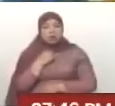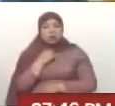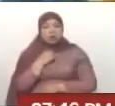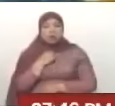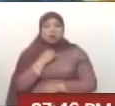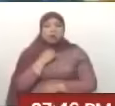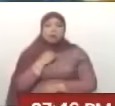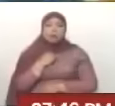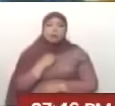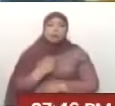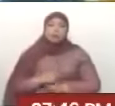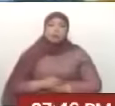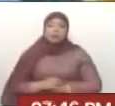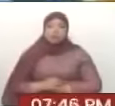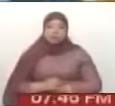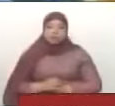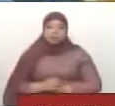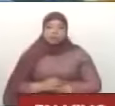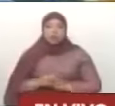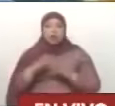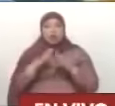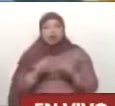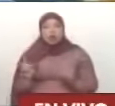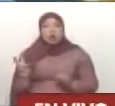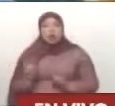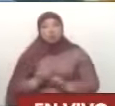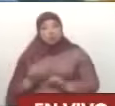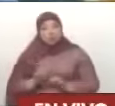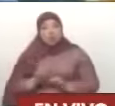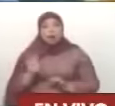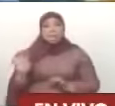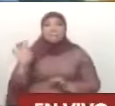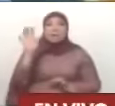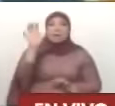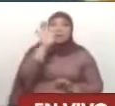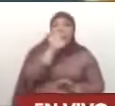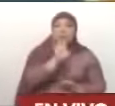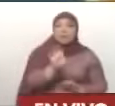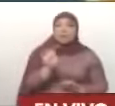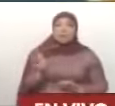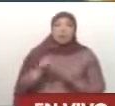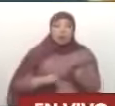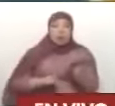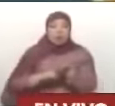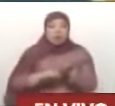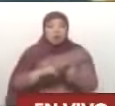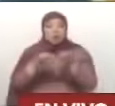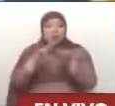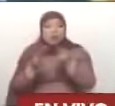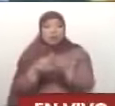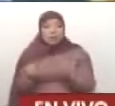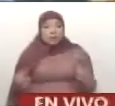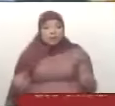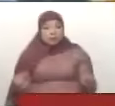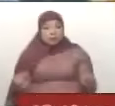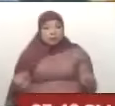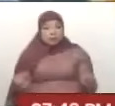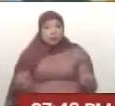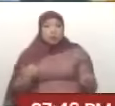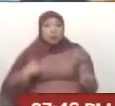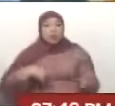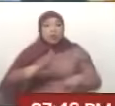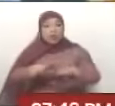respetado por todos los países, declara en favor de la paz y llama